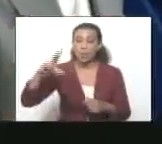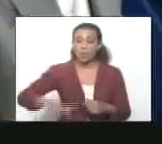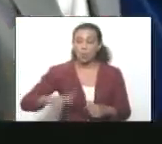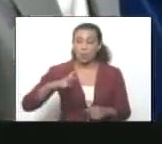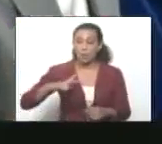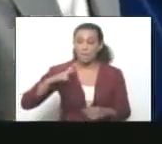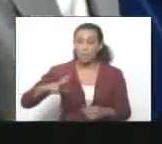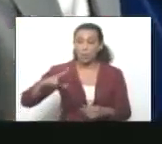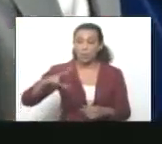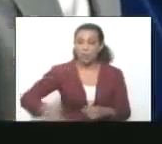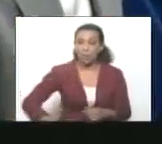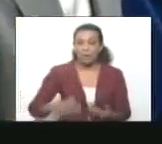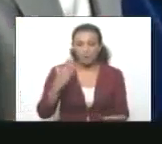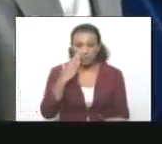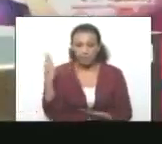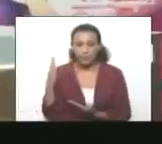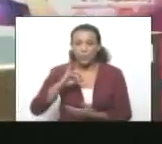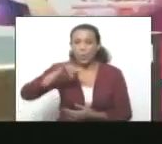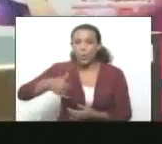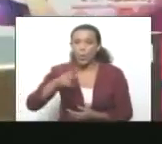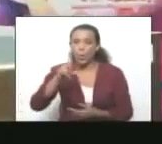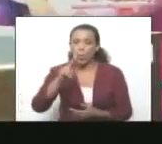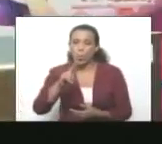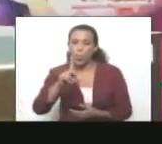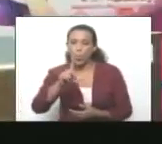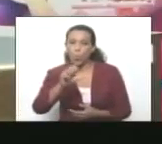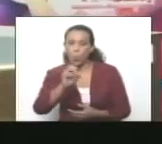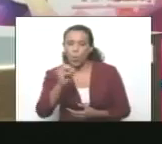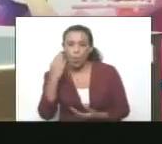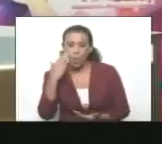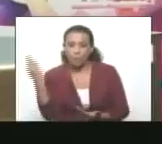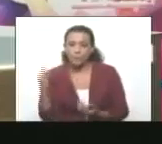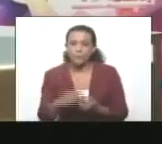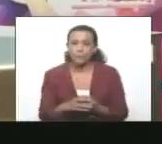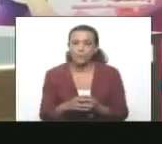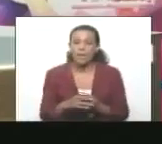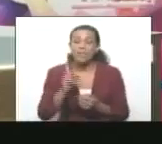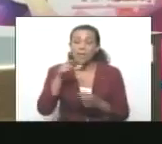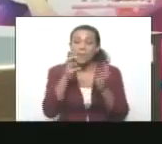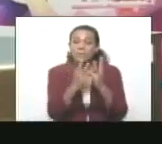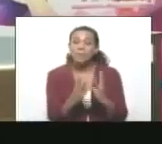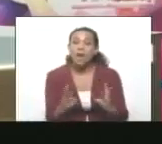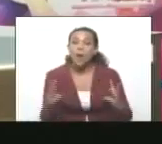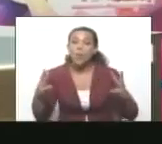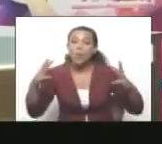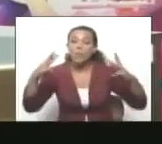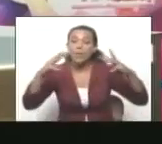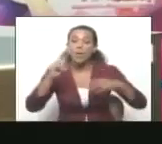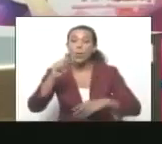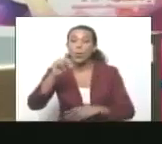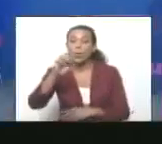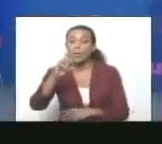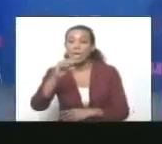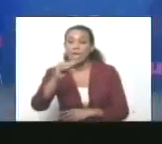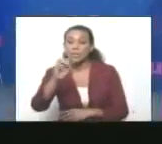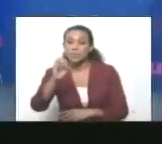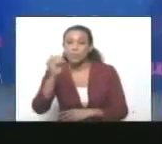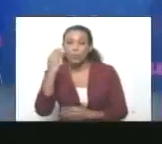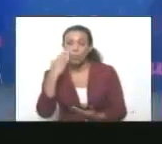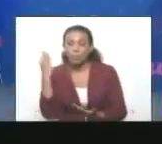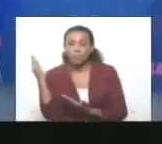bienvenido. Julio Carranza, de la UNESCO, bienvenido, de la